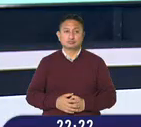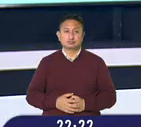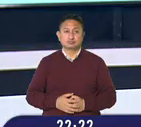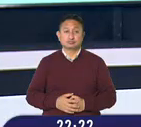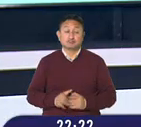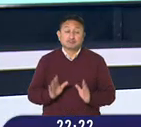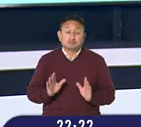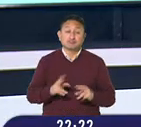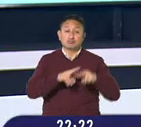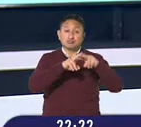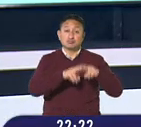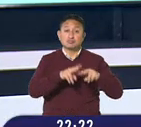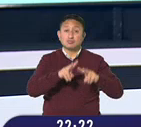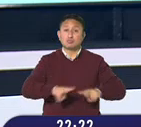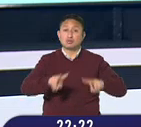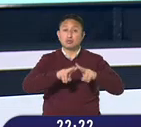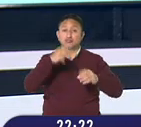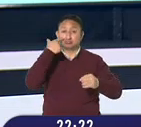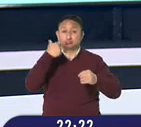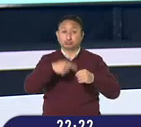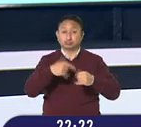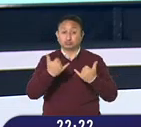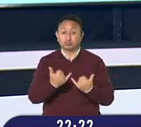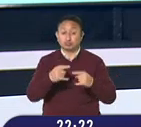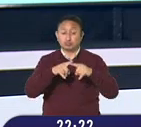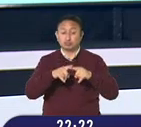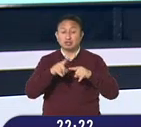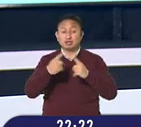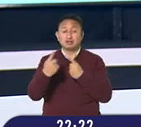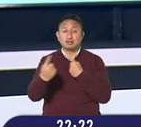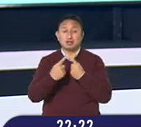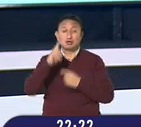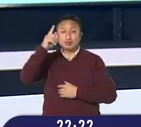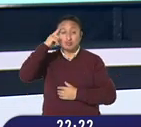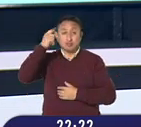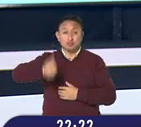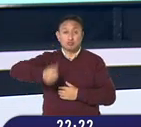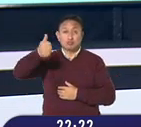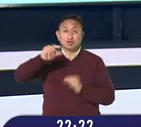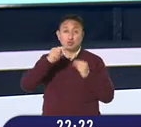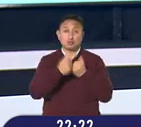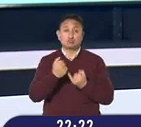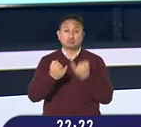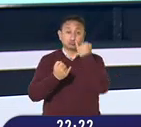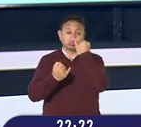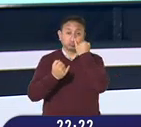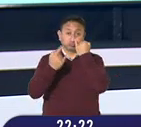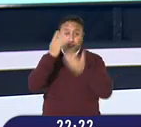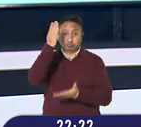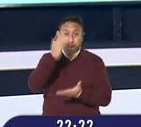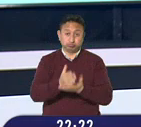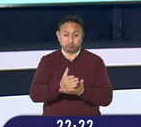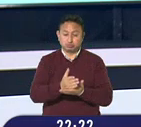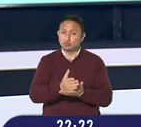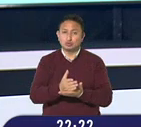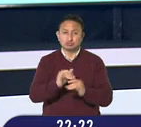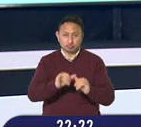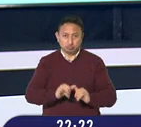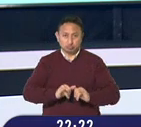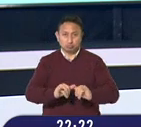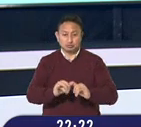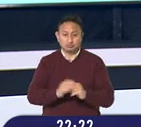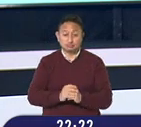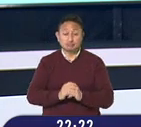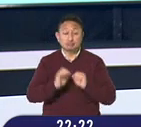la posible revisión del precio de los combustibles dependerá que el diálogo entre el régimen y el sector indígena no quede en medio camino. Esta